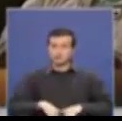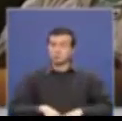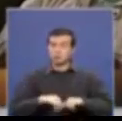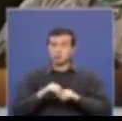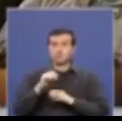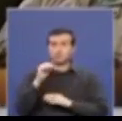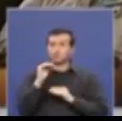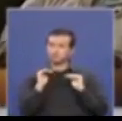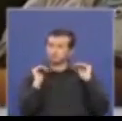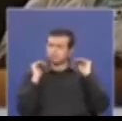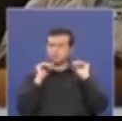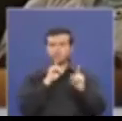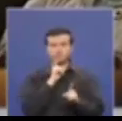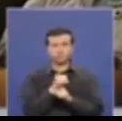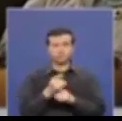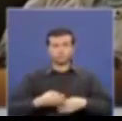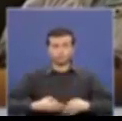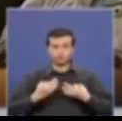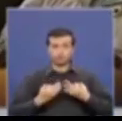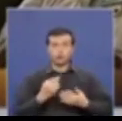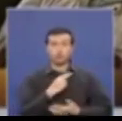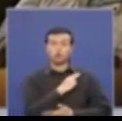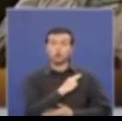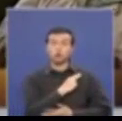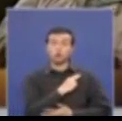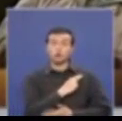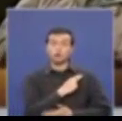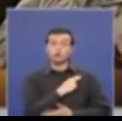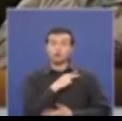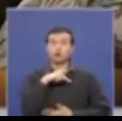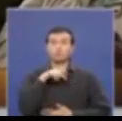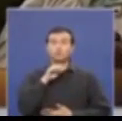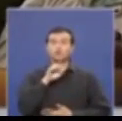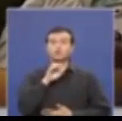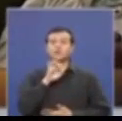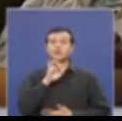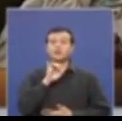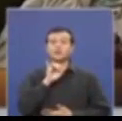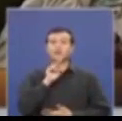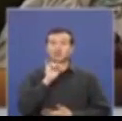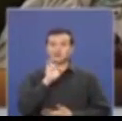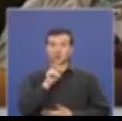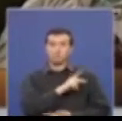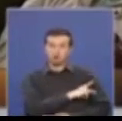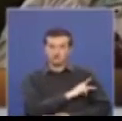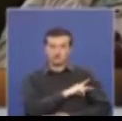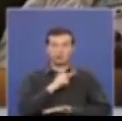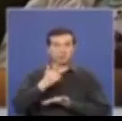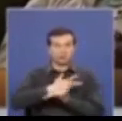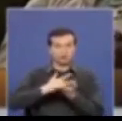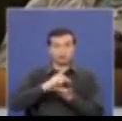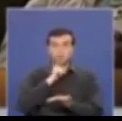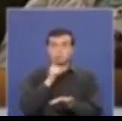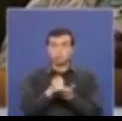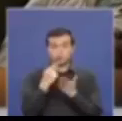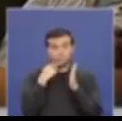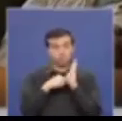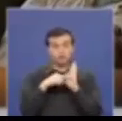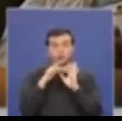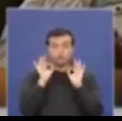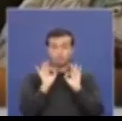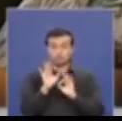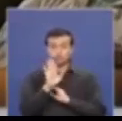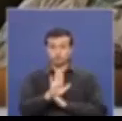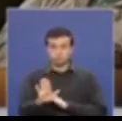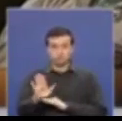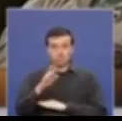buscando esa excelencia. Un buen ejemplo es la UPEC, la Universidad Politécnica de Carchi. Por ejemplo, en el caso de esta universidad, simplemente para